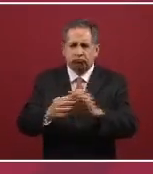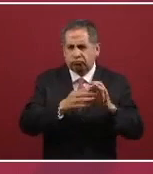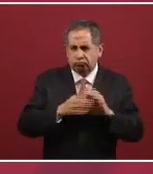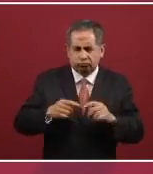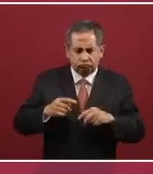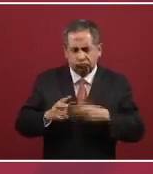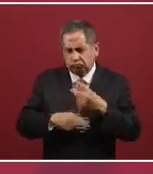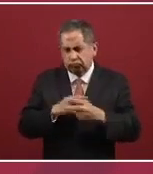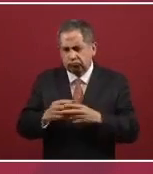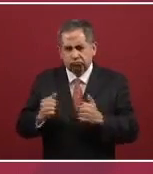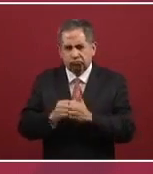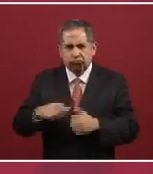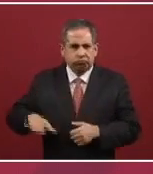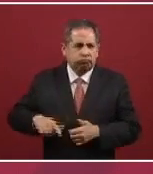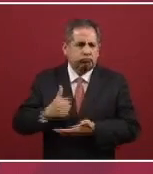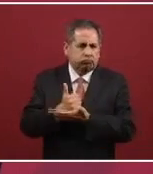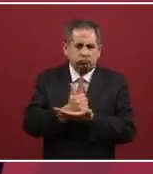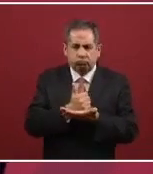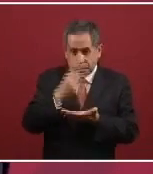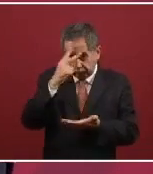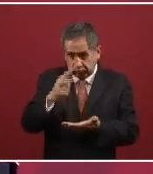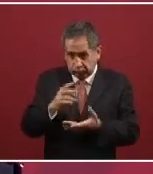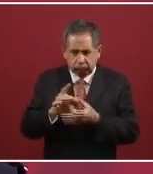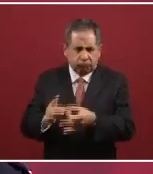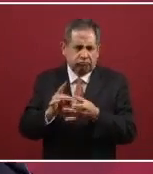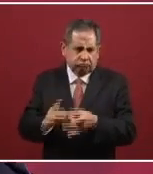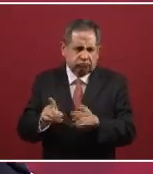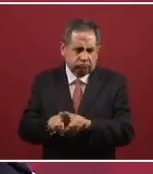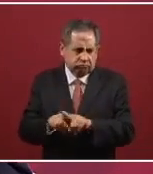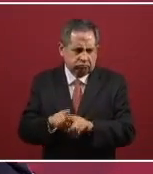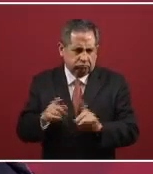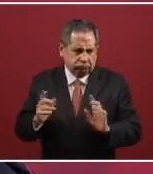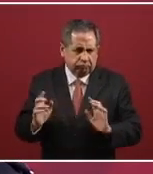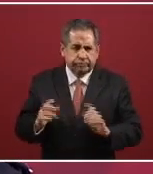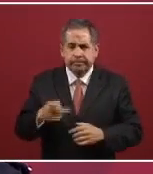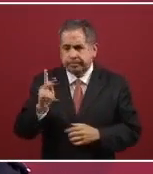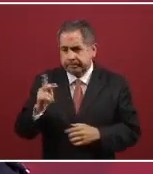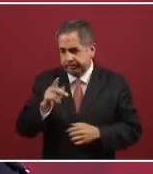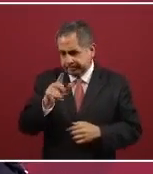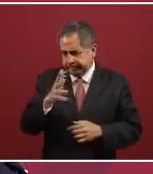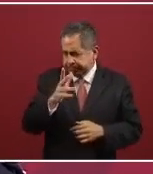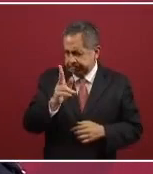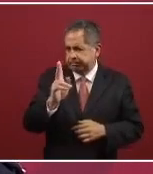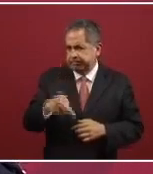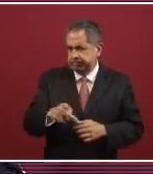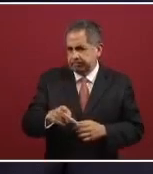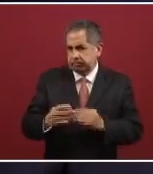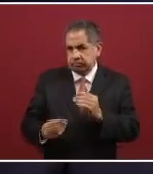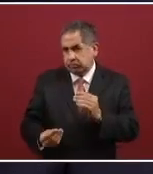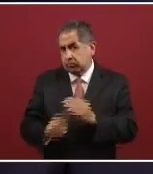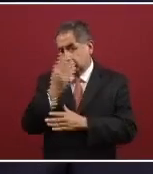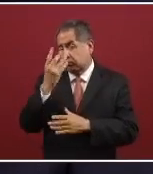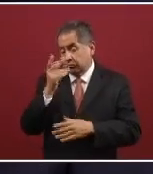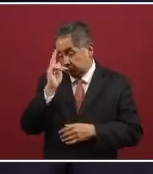gobierno de la ciudad. Pero sí es algo nuevo